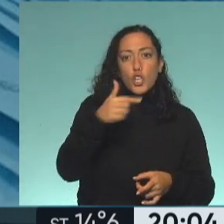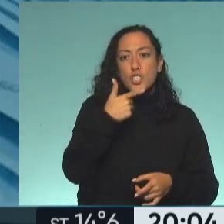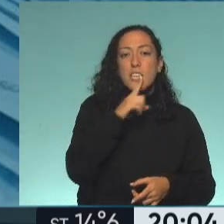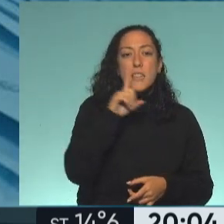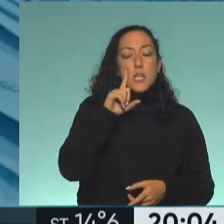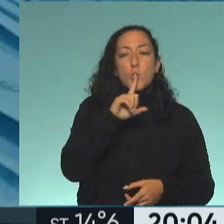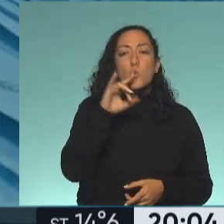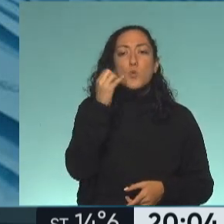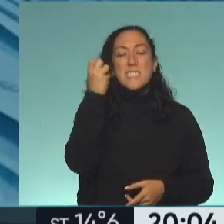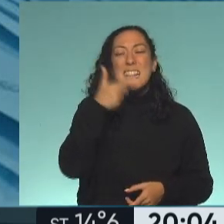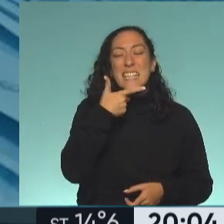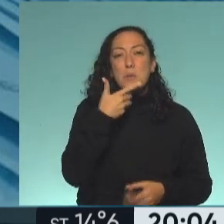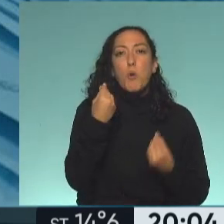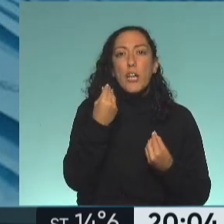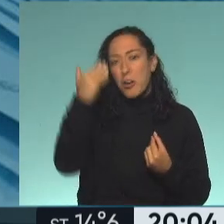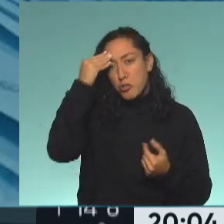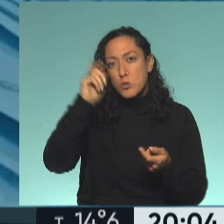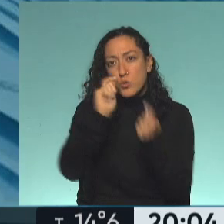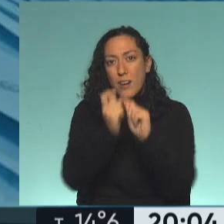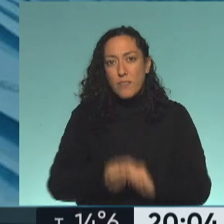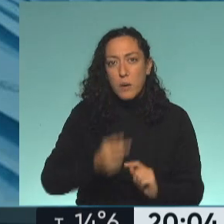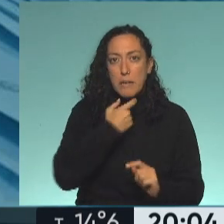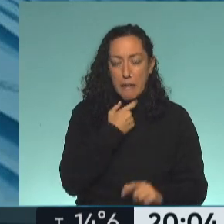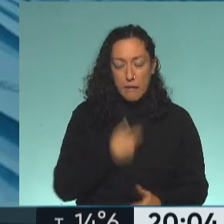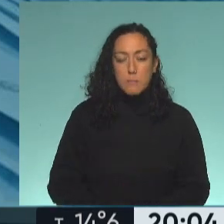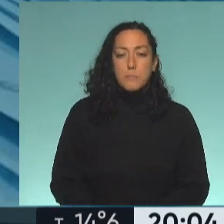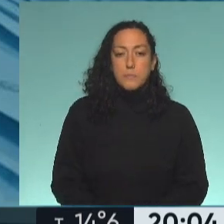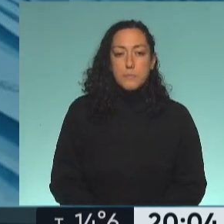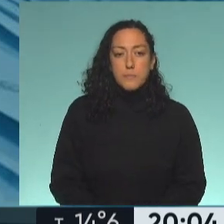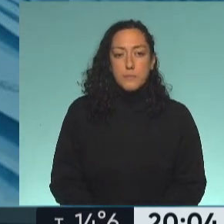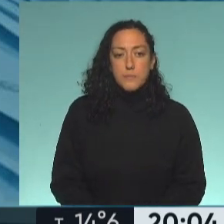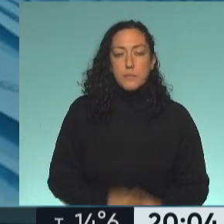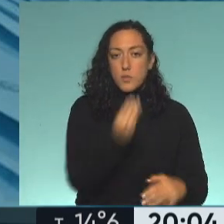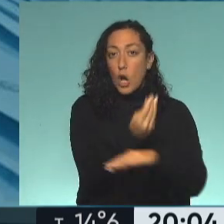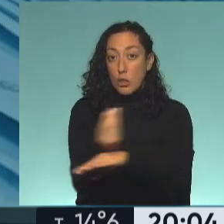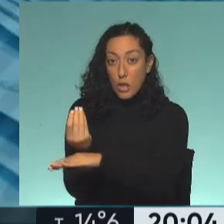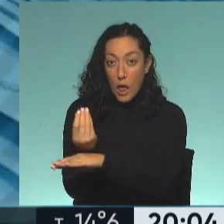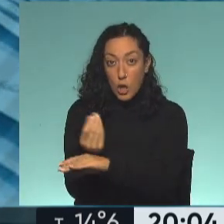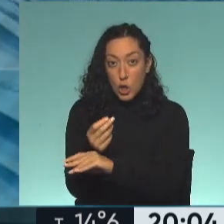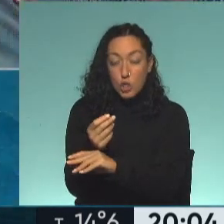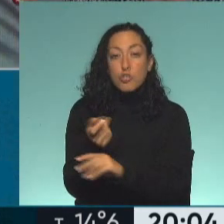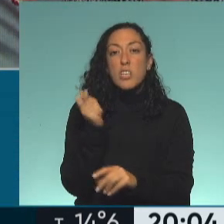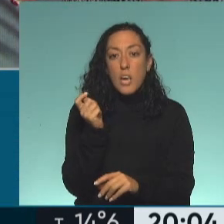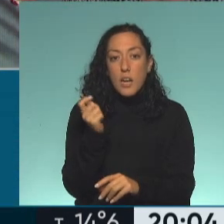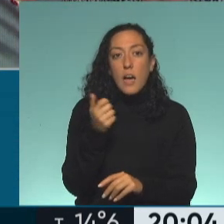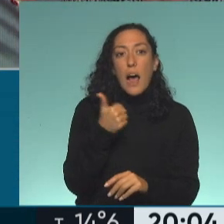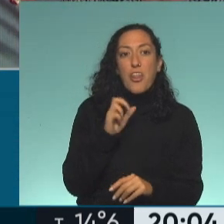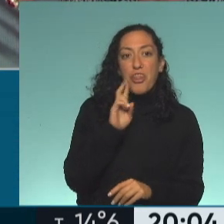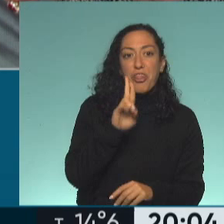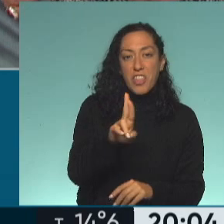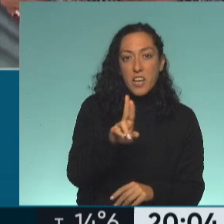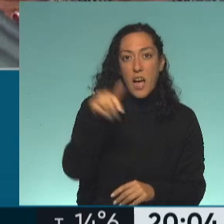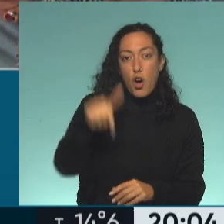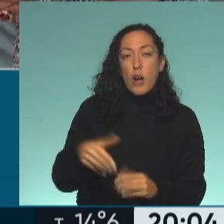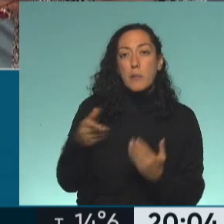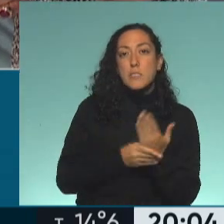están pensando reformas constitucionales. ¿Quiénes serán los candidatos sobre los que está puesto la mirada? Bueno, Carlos Sadir es el actual ministro